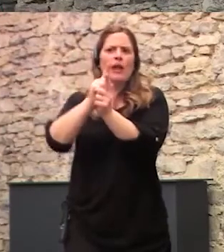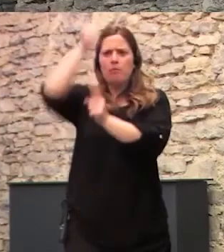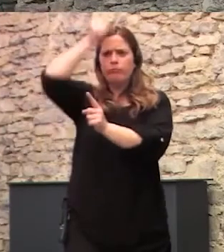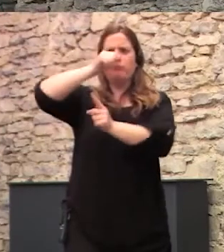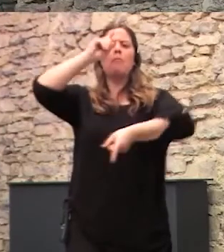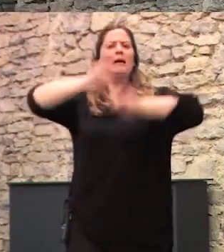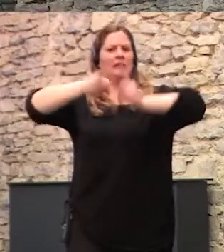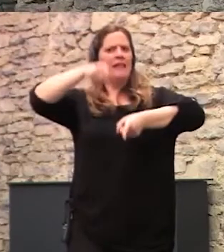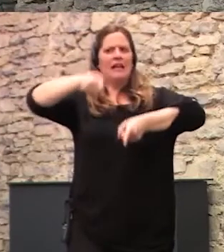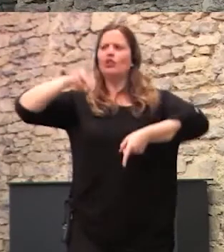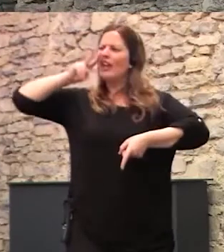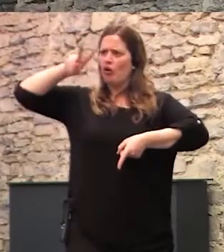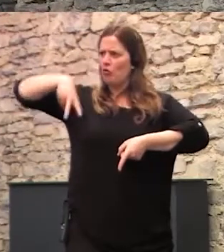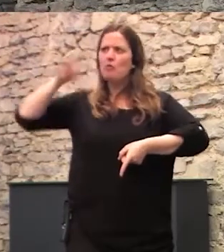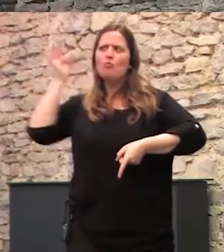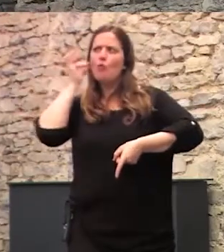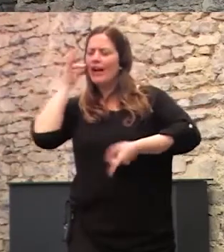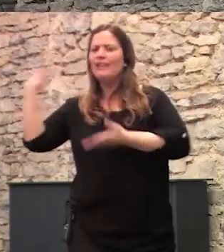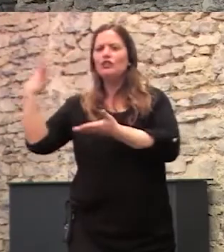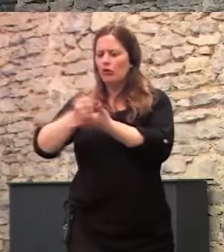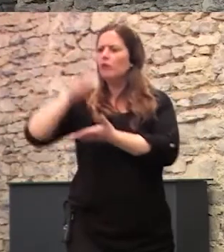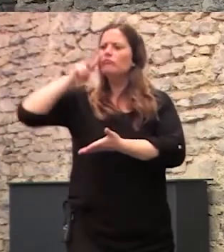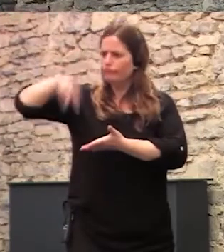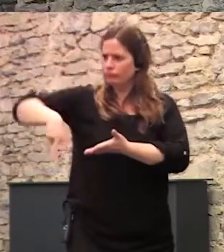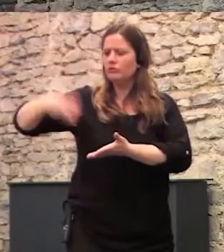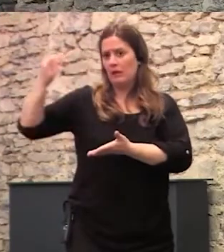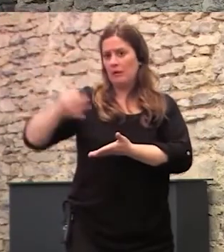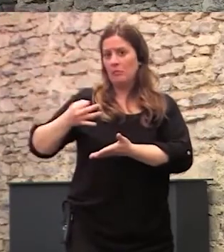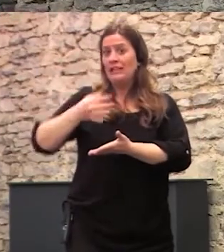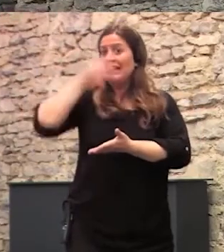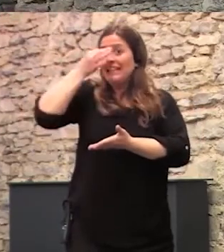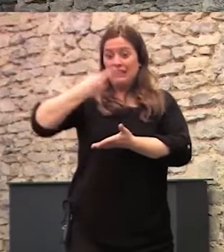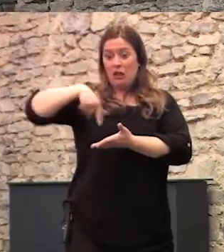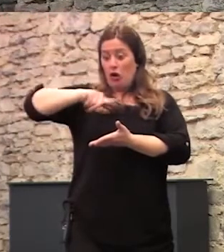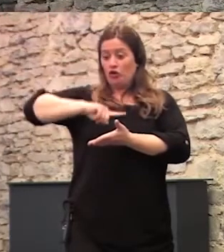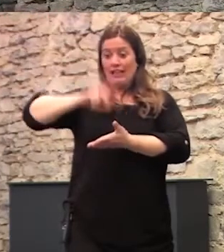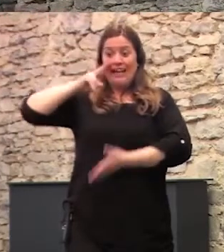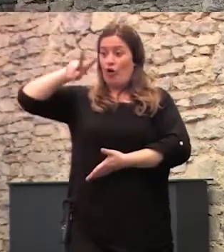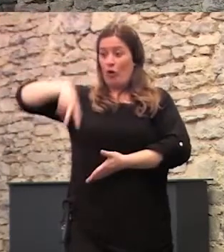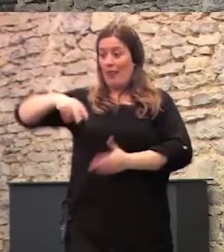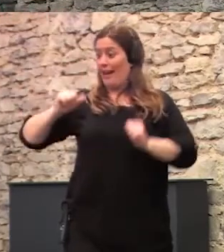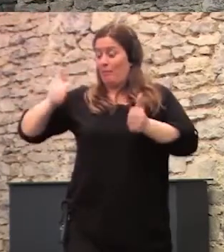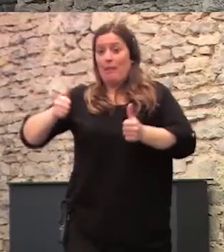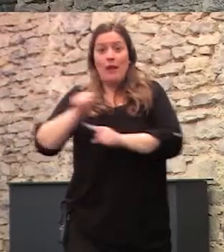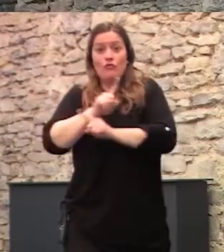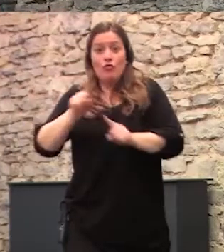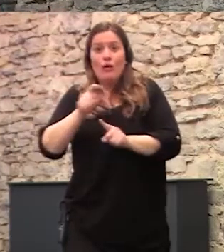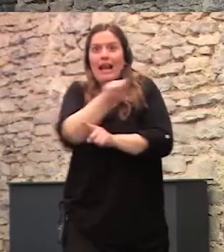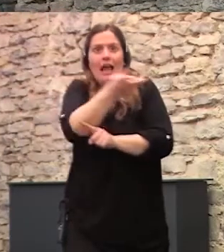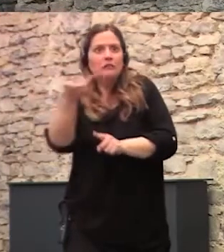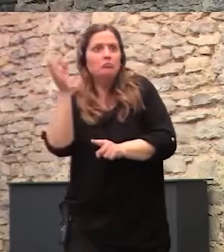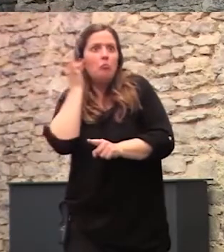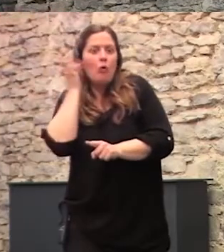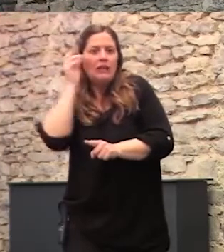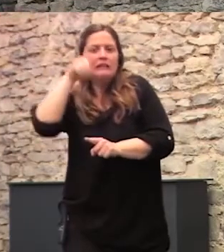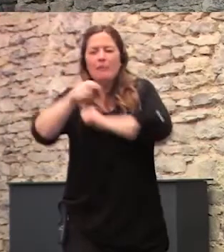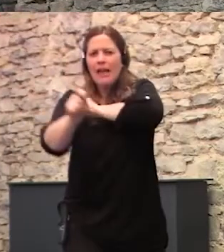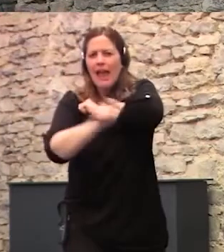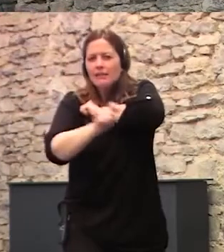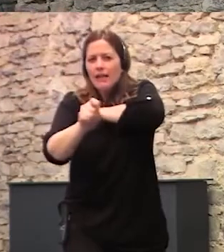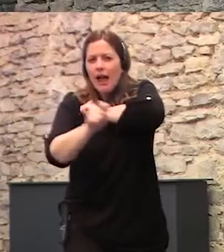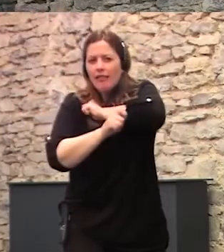reconocerlo a todas las mujeres, porque yo creo que si no partimos de reconocer que las demás también están elaborando estrategias